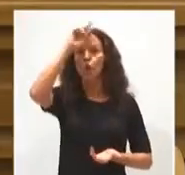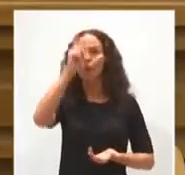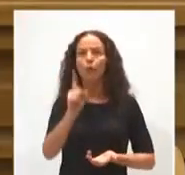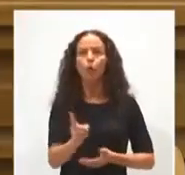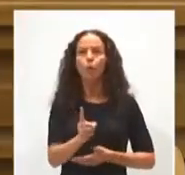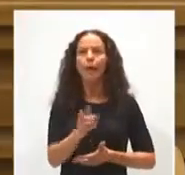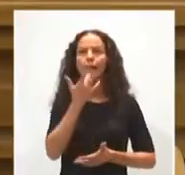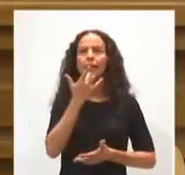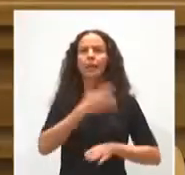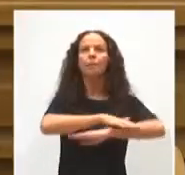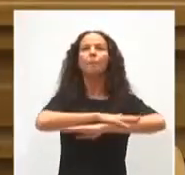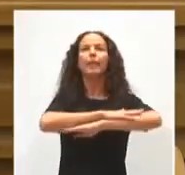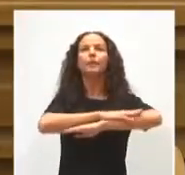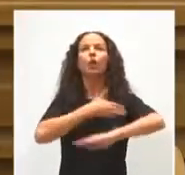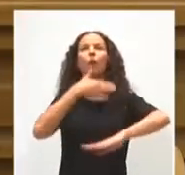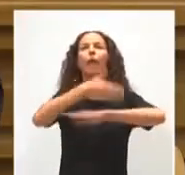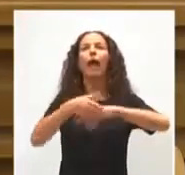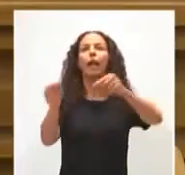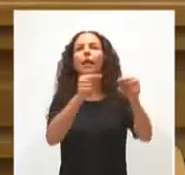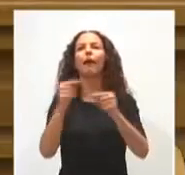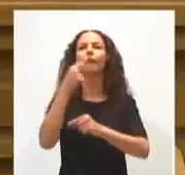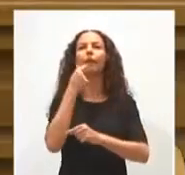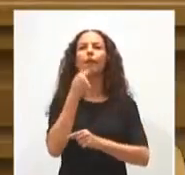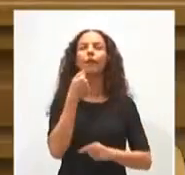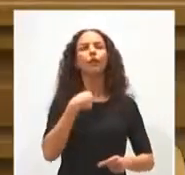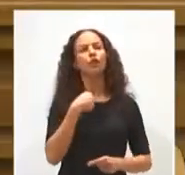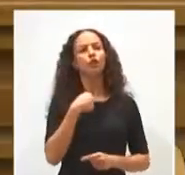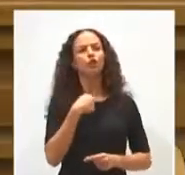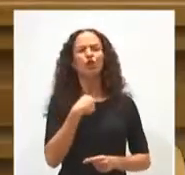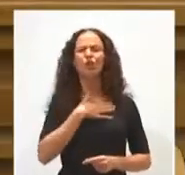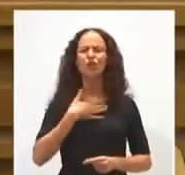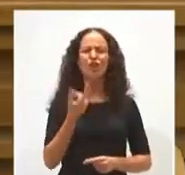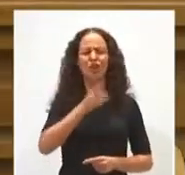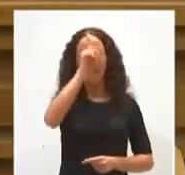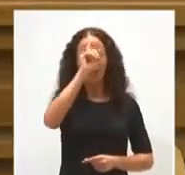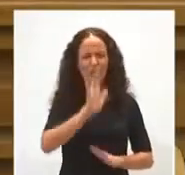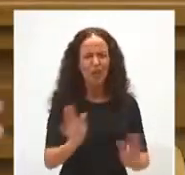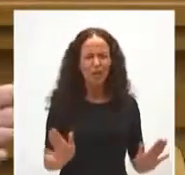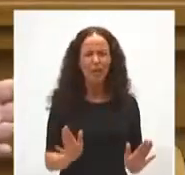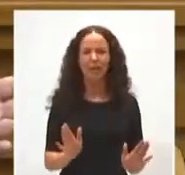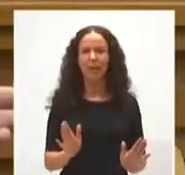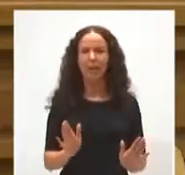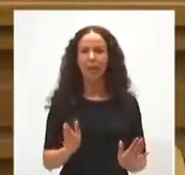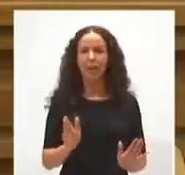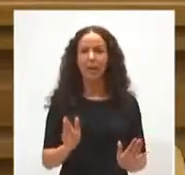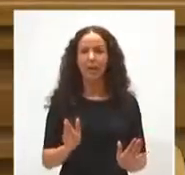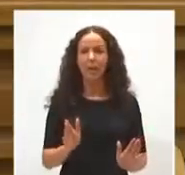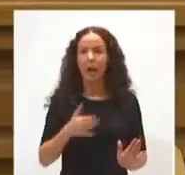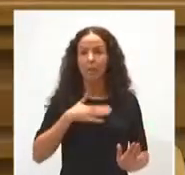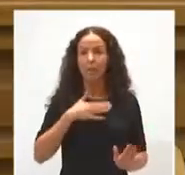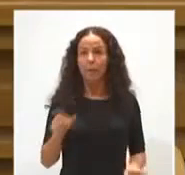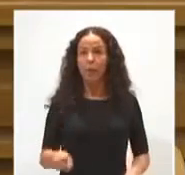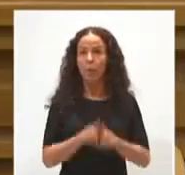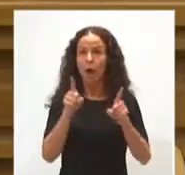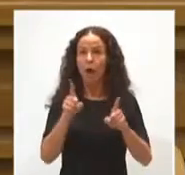que vayan al levante a decir que no saben qué hacer con el trasvase de un poquito más que un poquito menos no me importa vamos no me importa porque